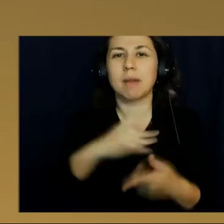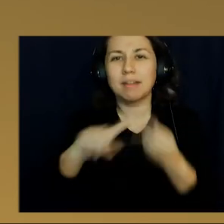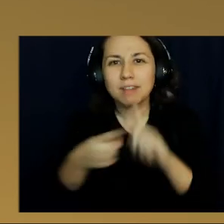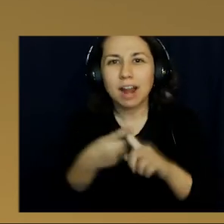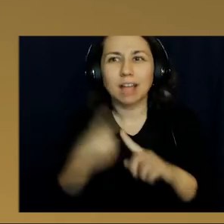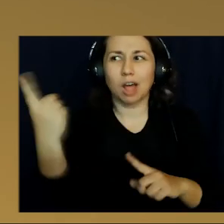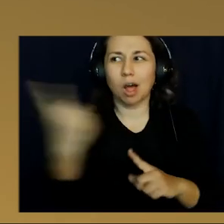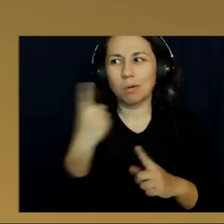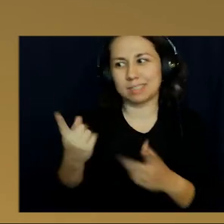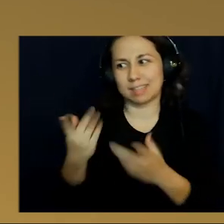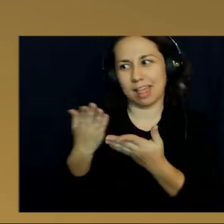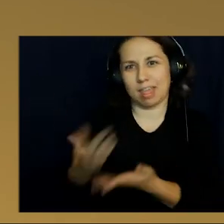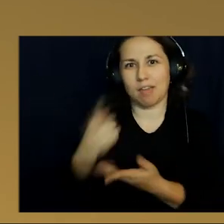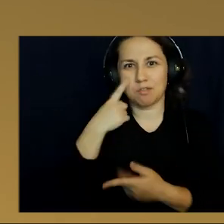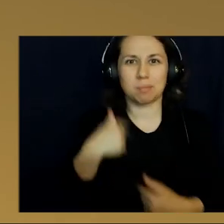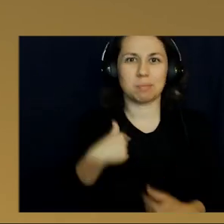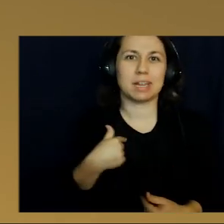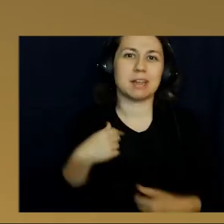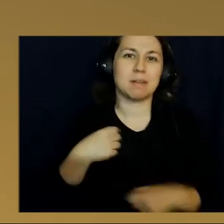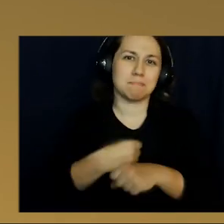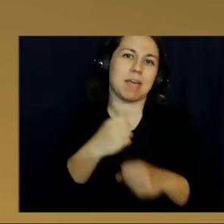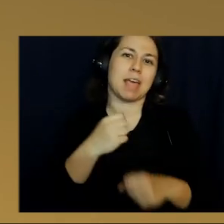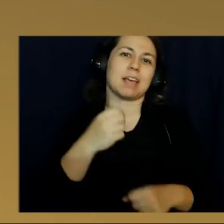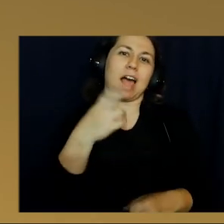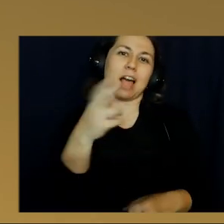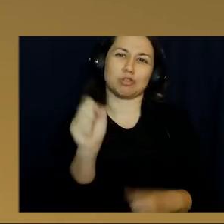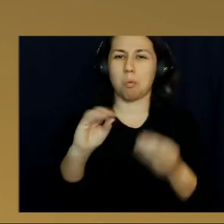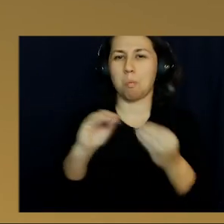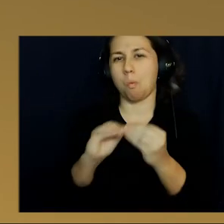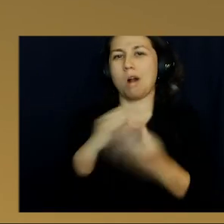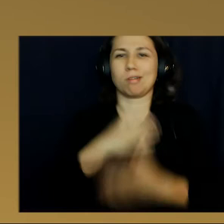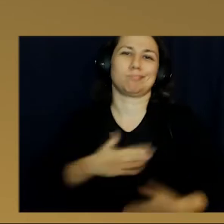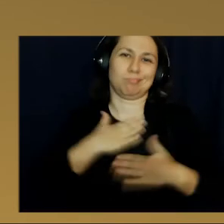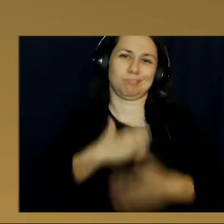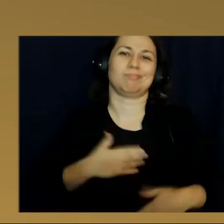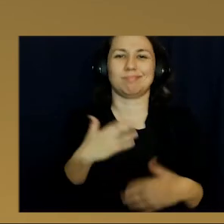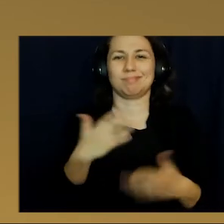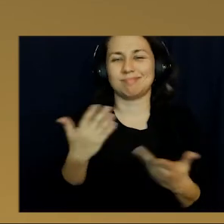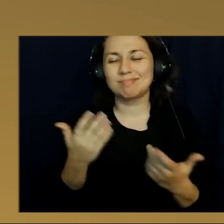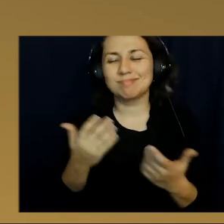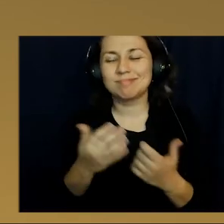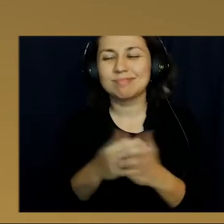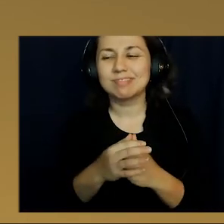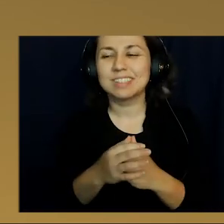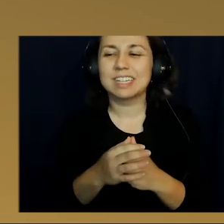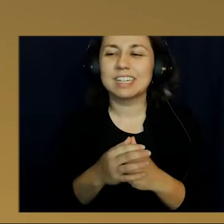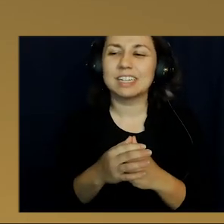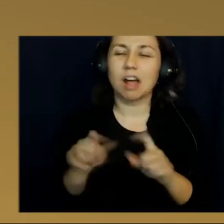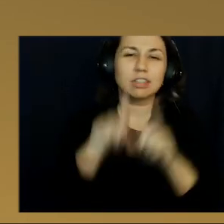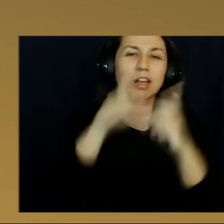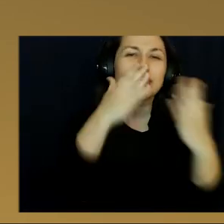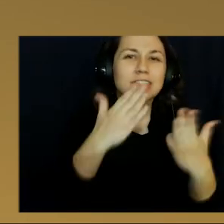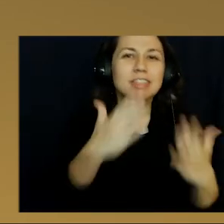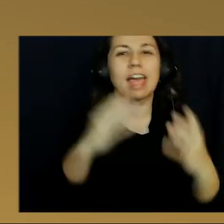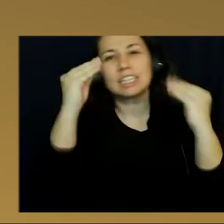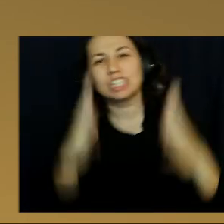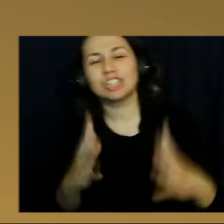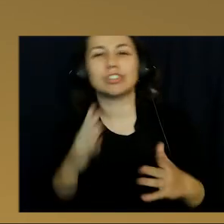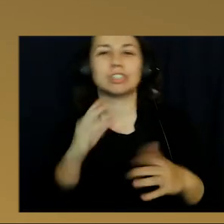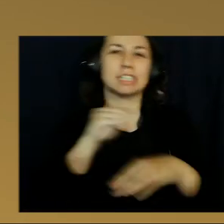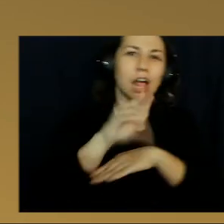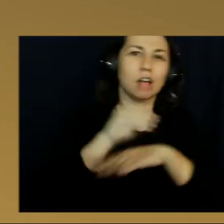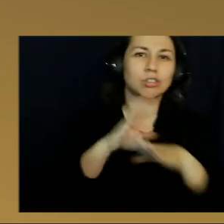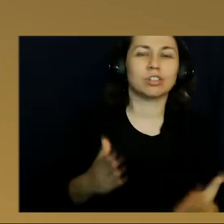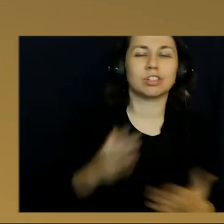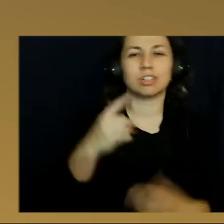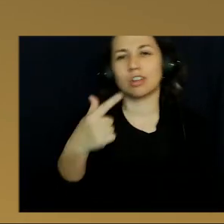por siempre estar ahí para que el preparatorio sea más entretenido. Quiero agradecer a los maestros y consejeros en Godínez por